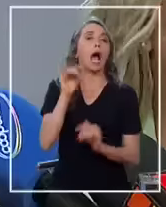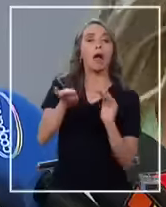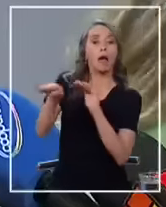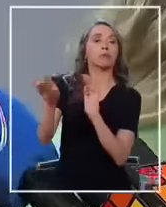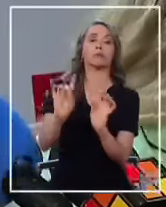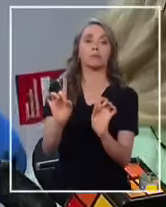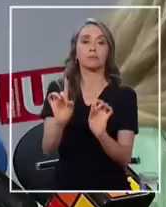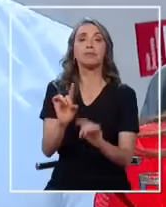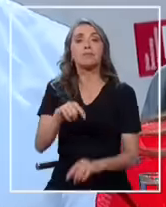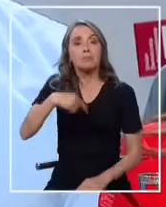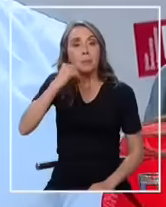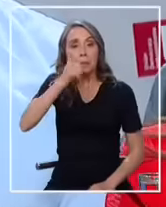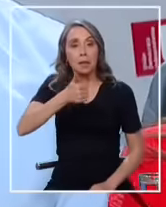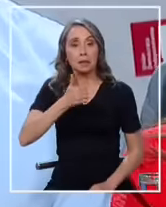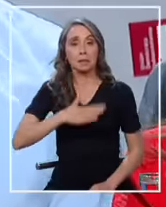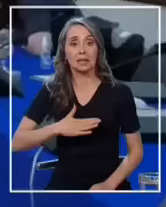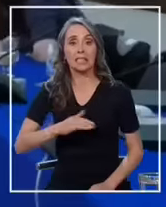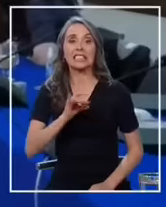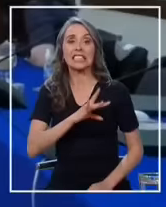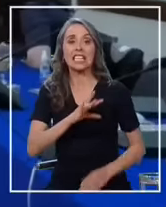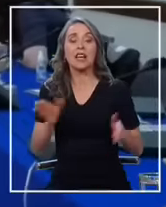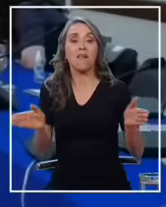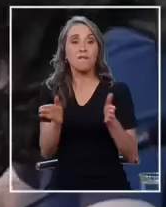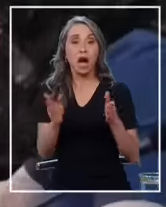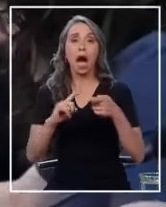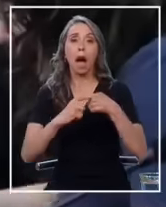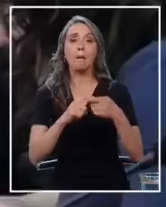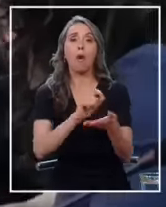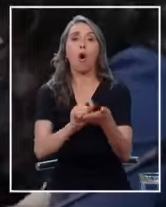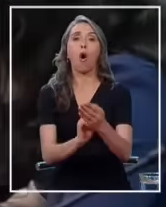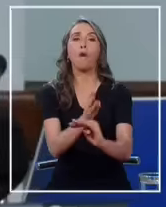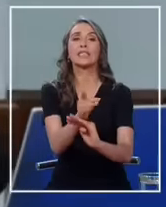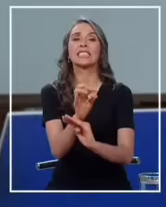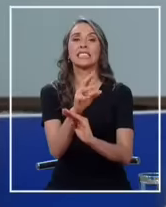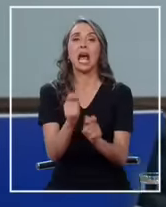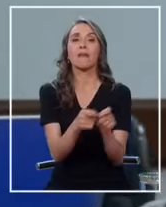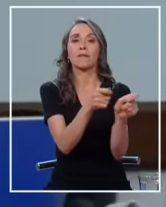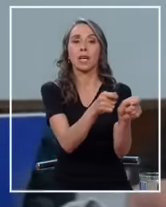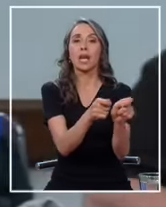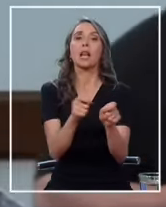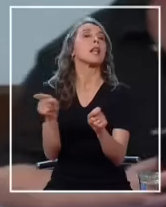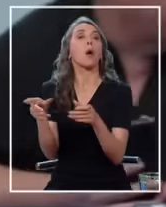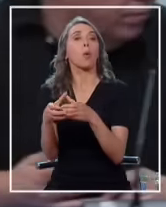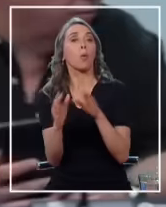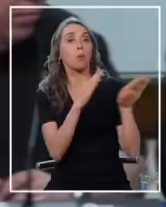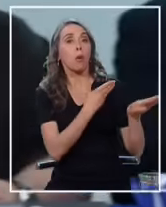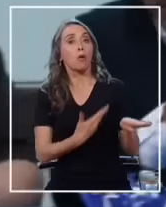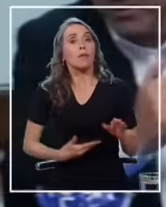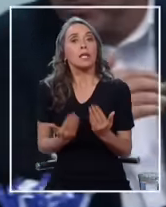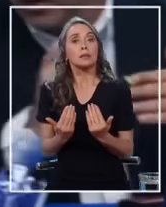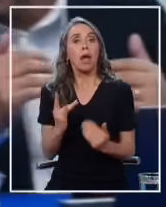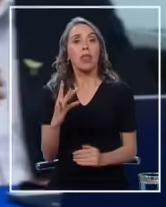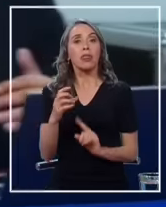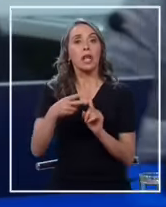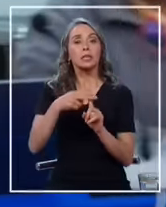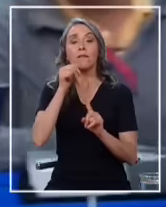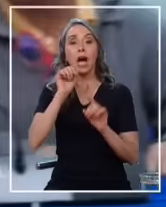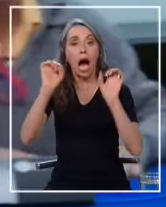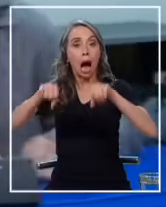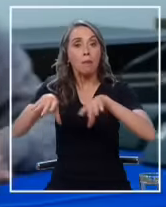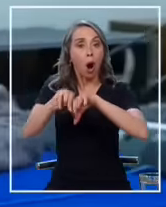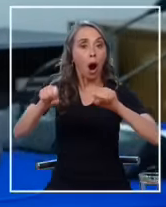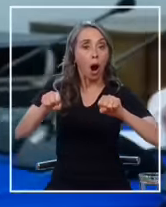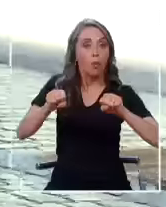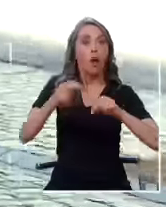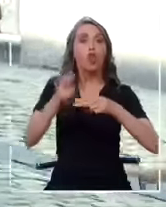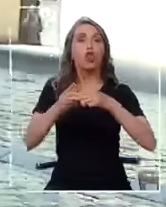Chile Vamos oficializará su pacto en el CERVEL. El oficialismo estará a la espera de lo que determine la democracia cristiana, que aún debe aprobar el pacto y el nombre